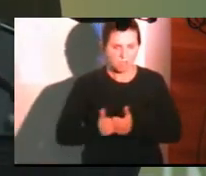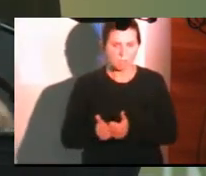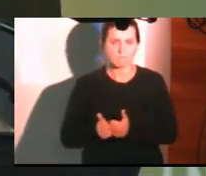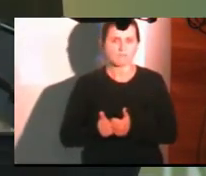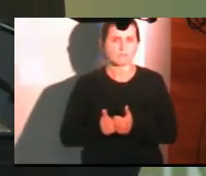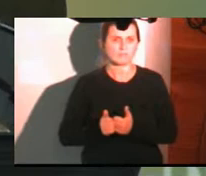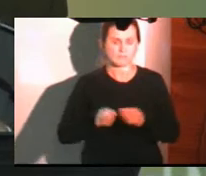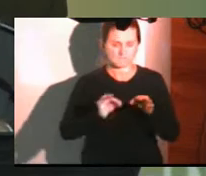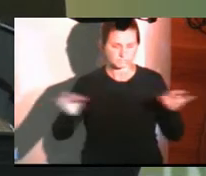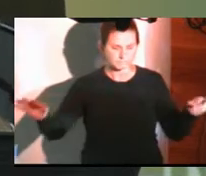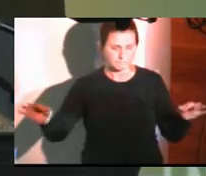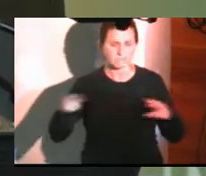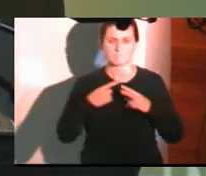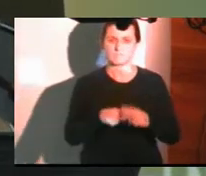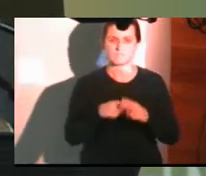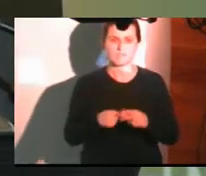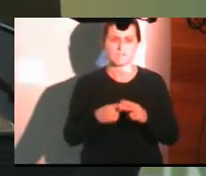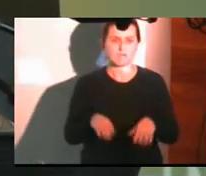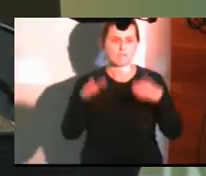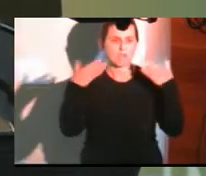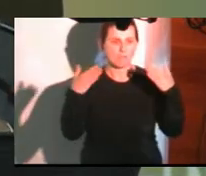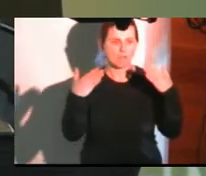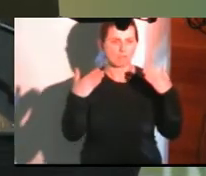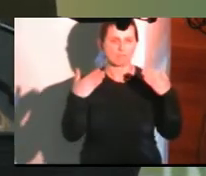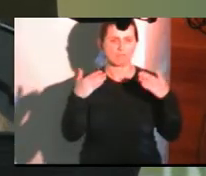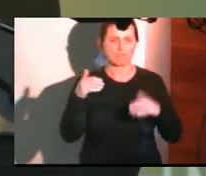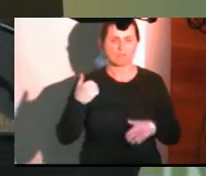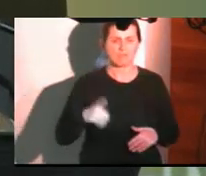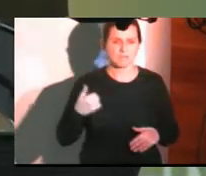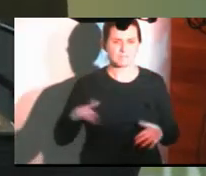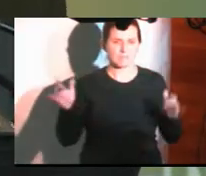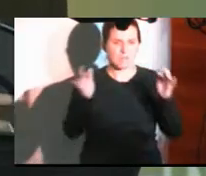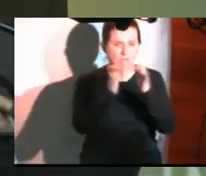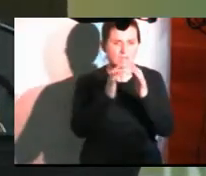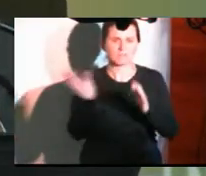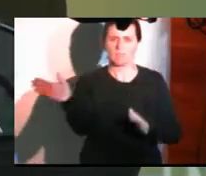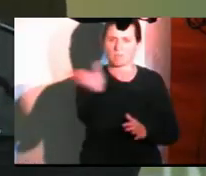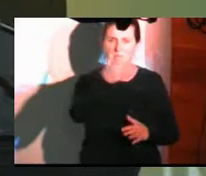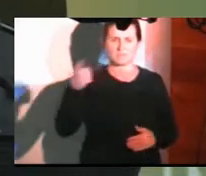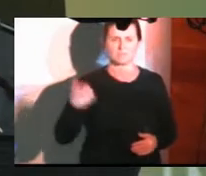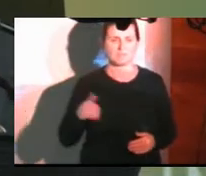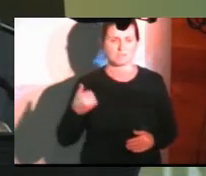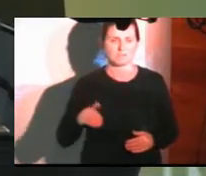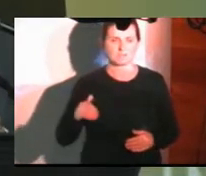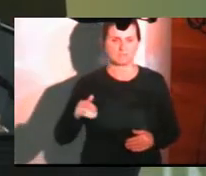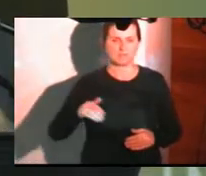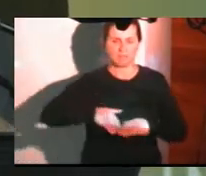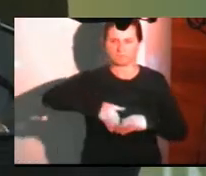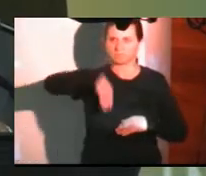base tecnológica que nos va a permitir hacer el despegue definitivo a la Argentina en materia